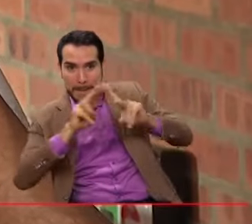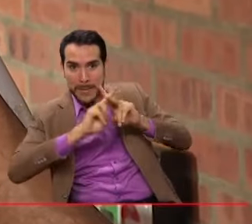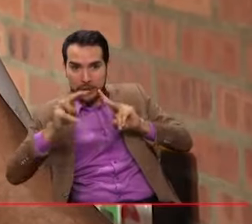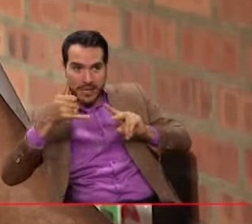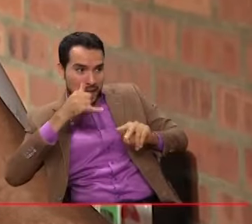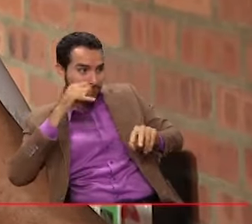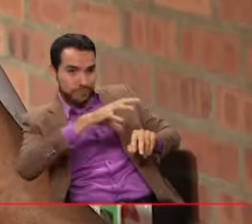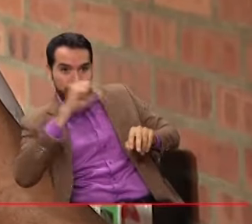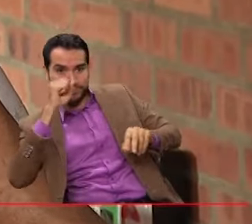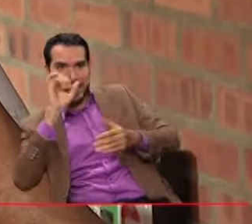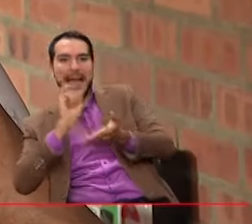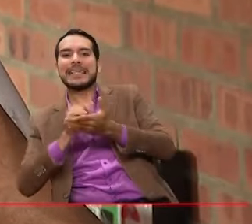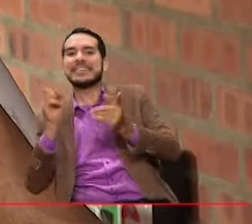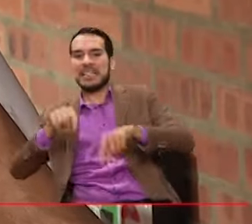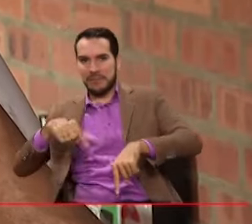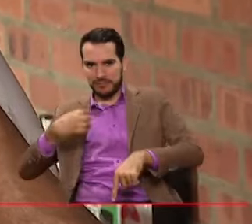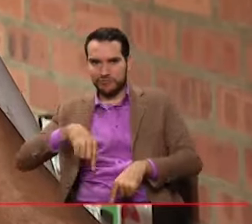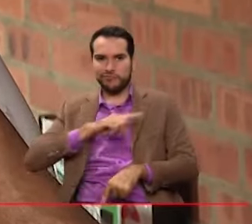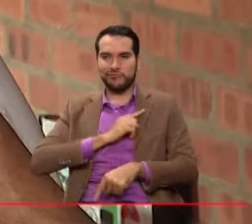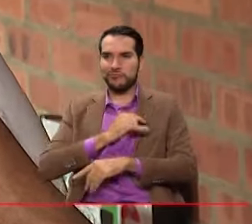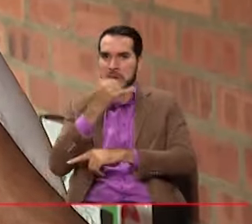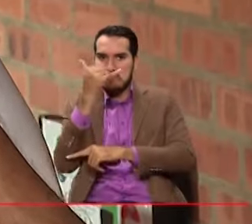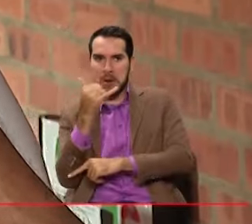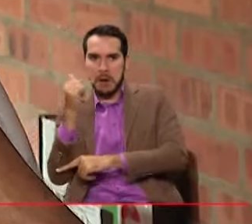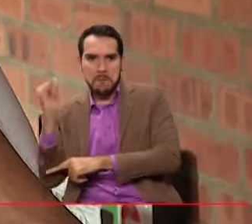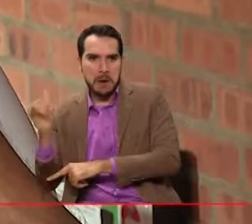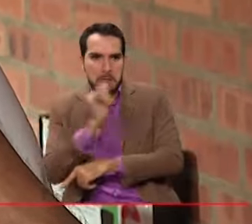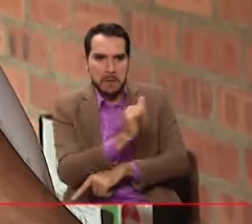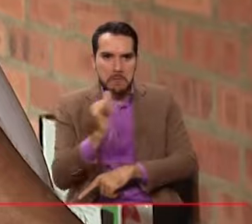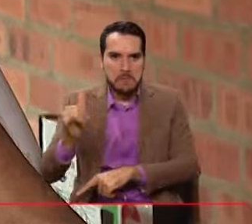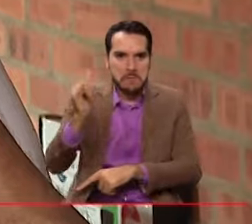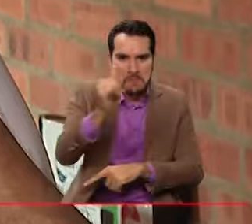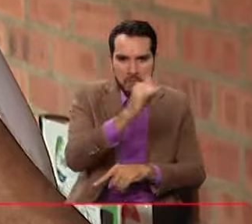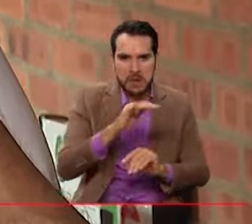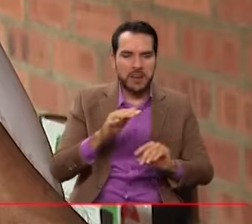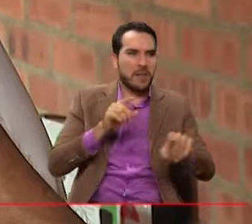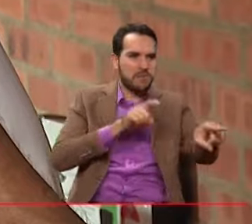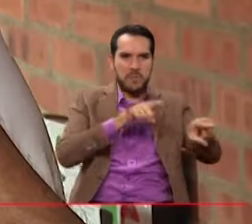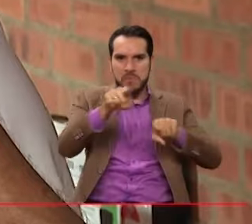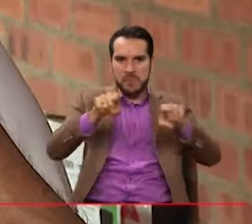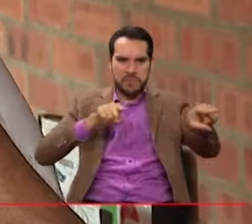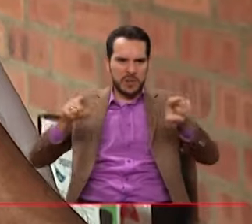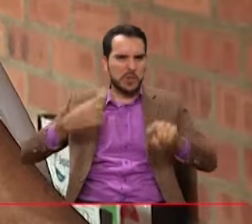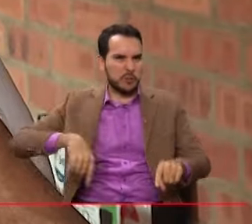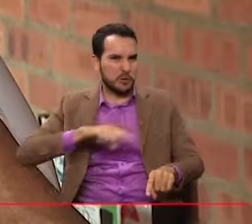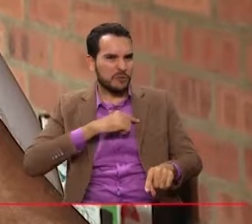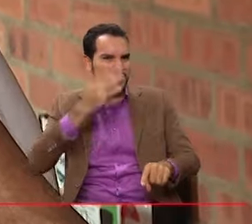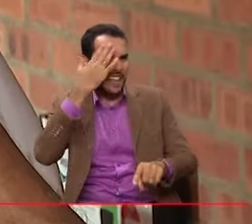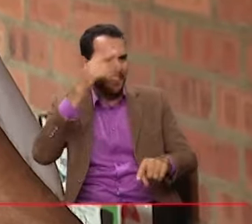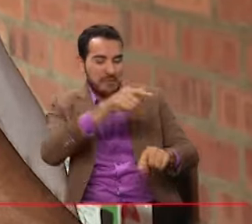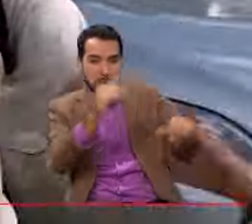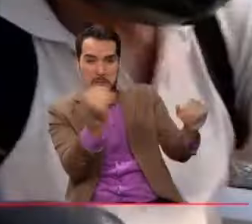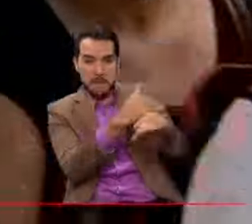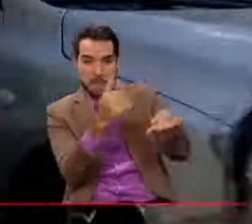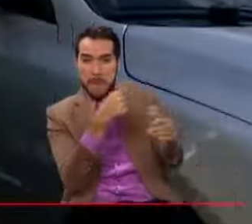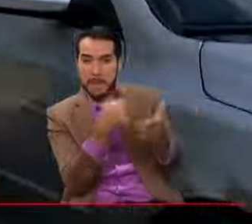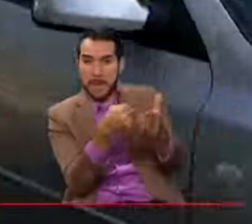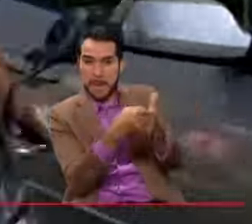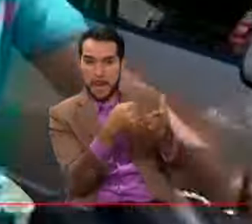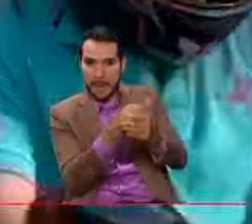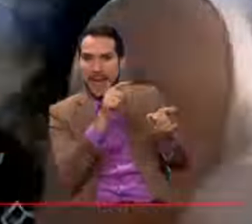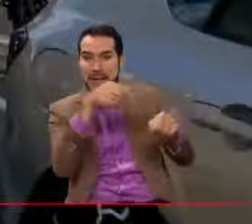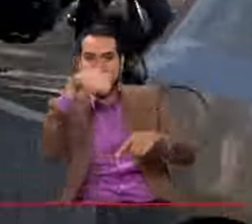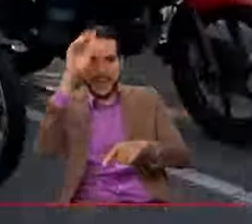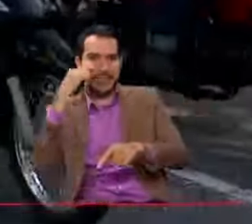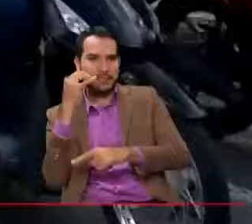tenemos 2-3 operativos por día en diferentes puntos donde tenemos detectado que son puntos de calor o puntos de alta siniestralidad. Por su parte,